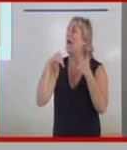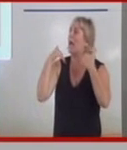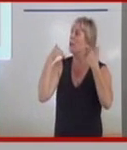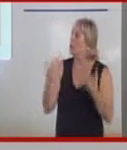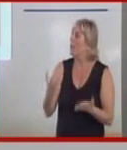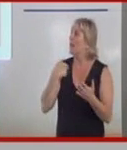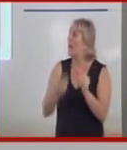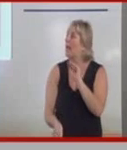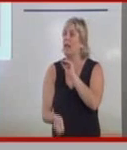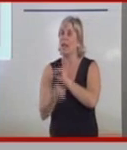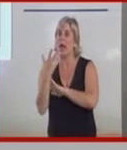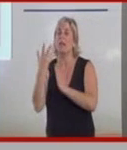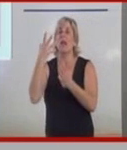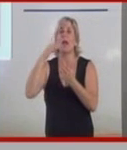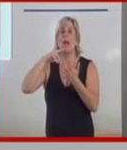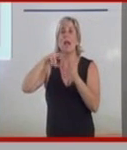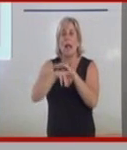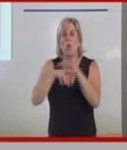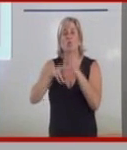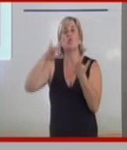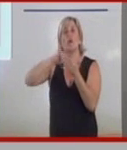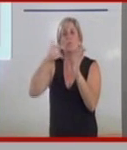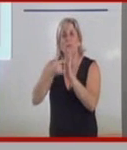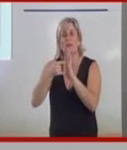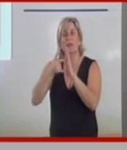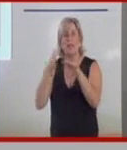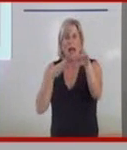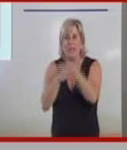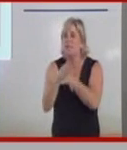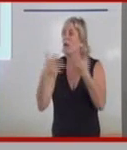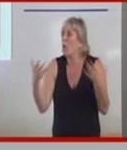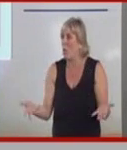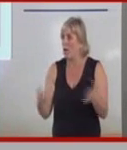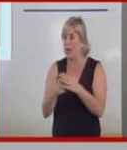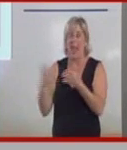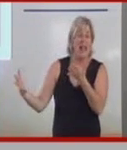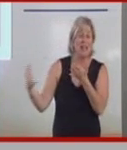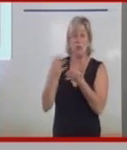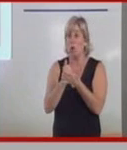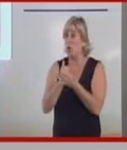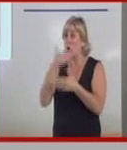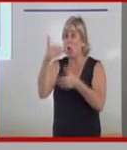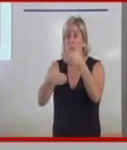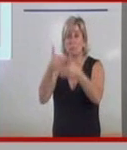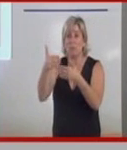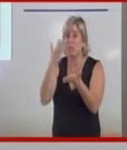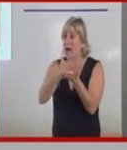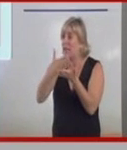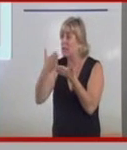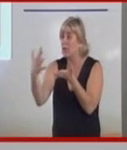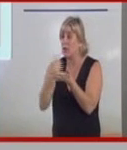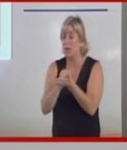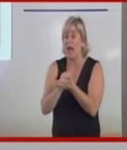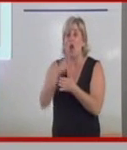la creación de productos y servicios accesibles? Pues lógicamente desde el inicio y en todas las fases. Lo que es un error es